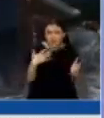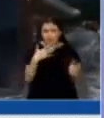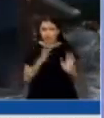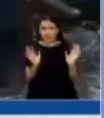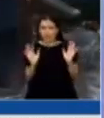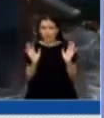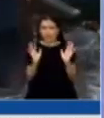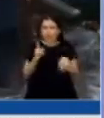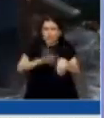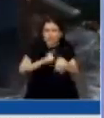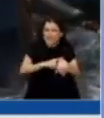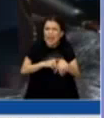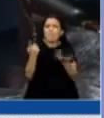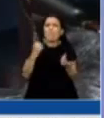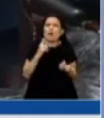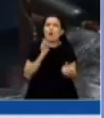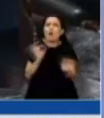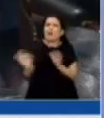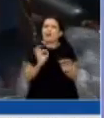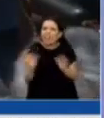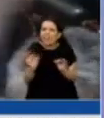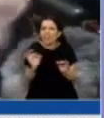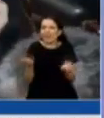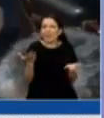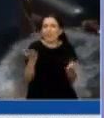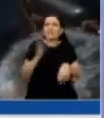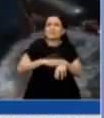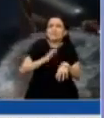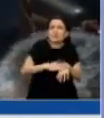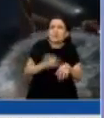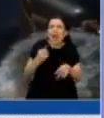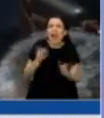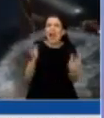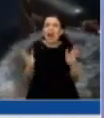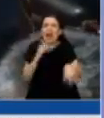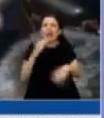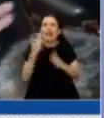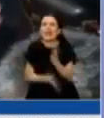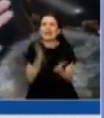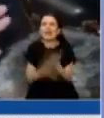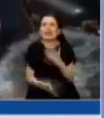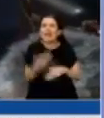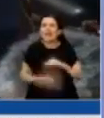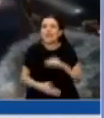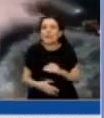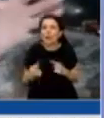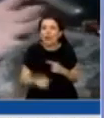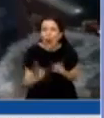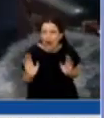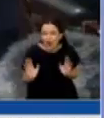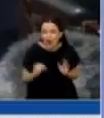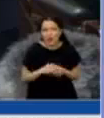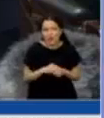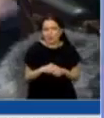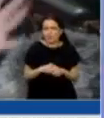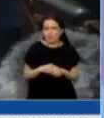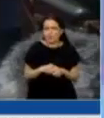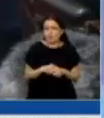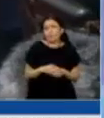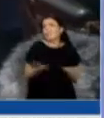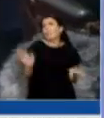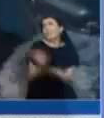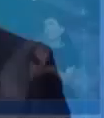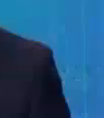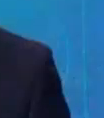haber este sesión hasta aproximadamente las 10 o 12 de la noche y después Se volverá en el día de mañana muy bien